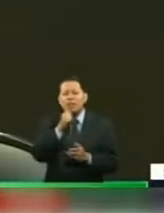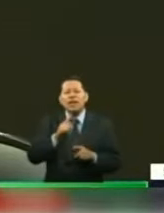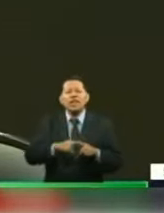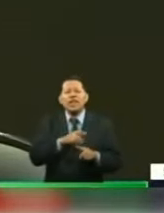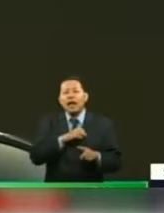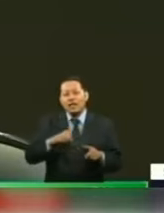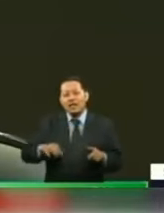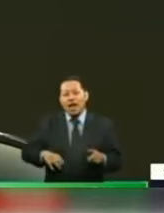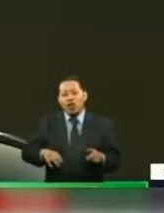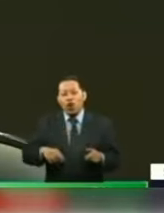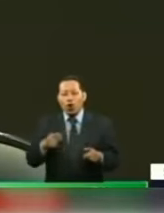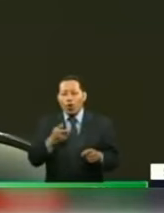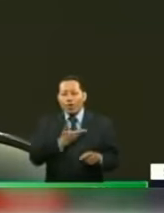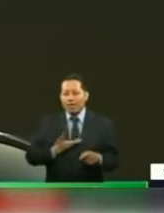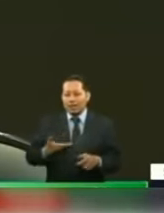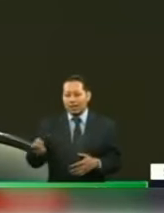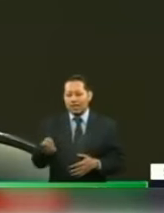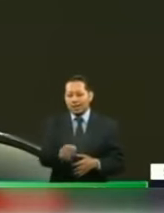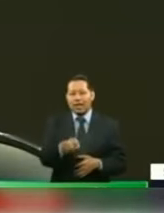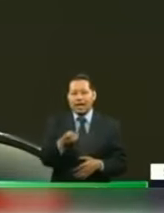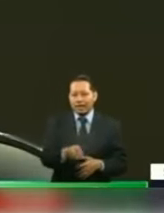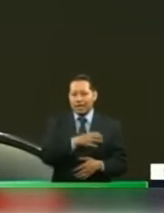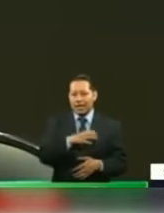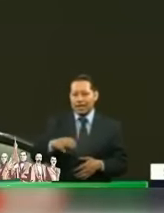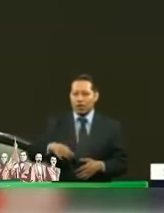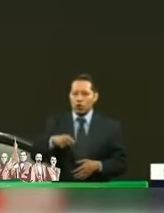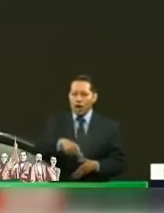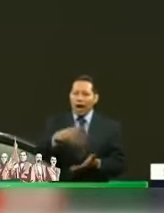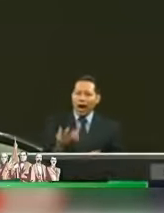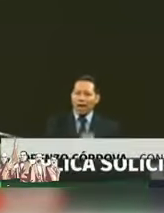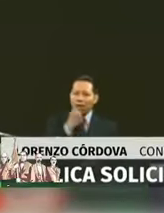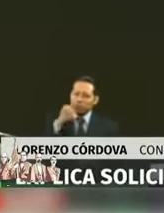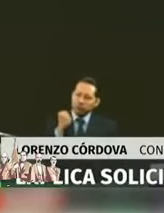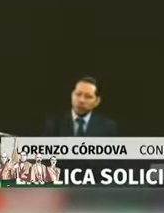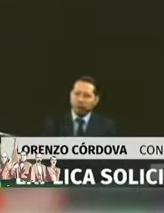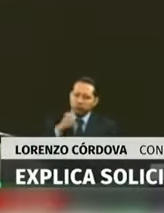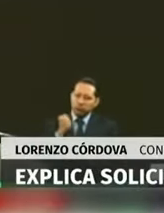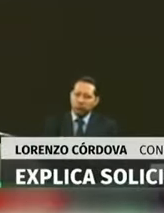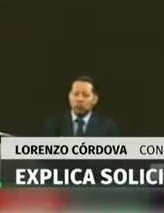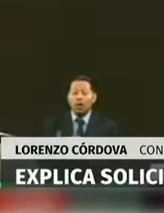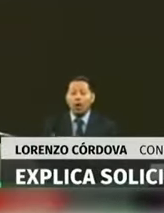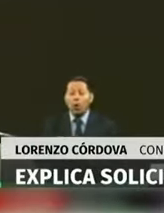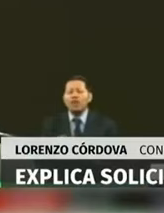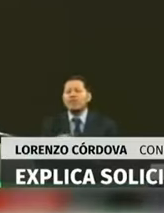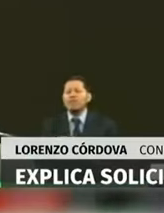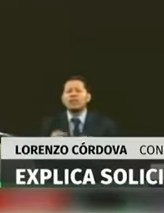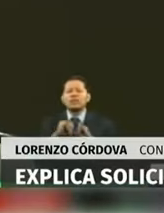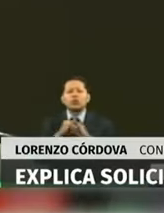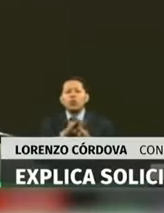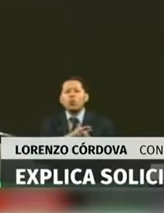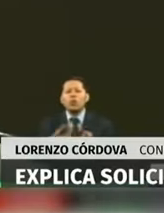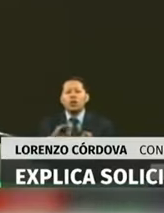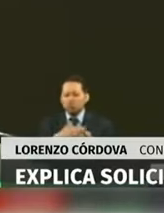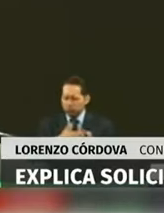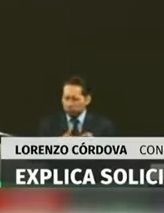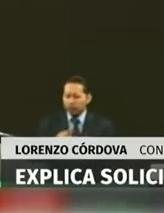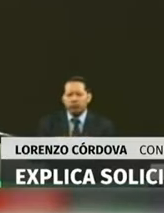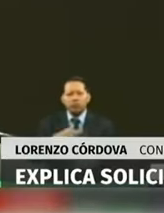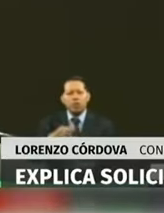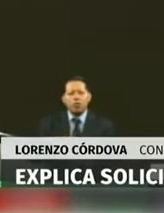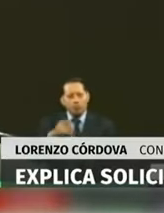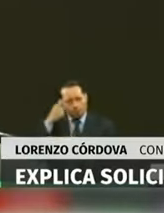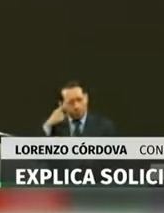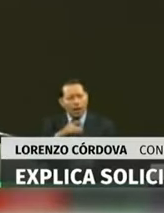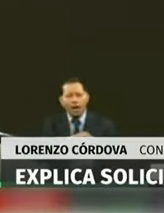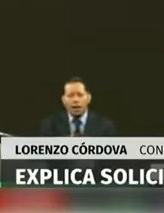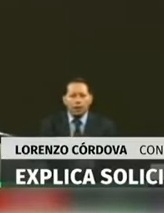candidatos oficiales. Hoy pasa exactamente lo contrario. Las normas e instituciones dotan de certeza, legalidad y equidad a la contienda